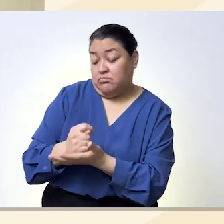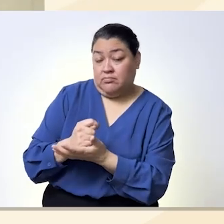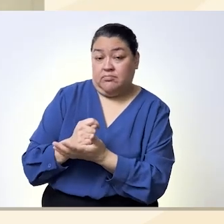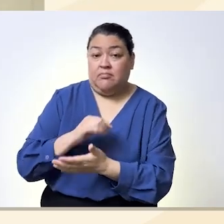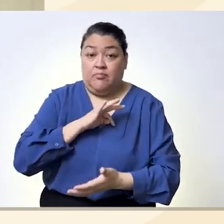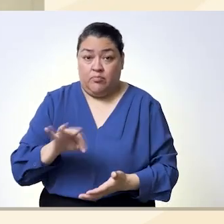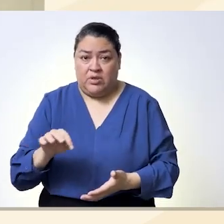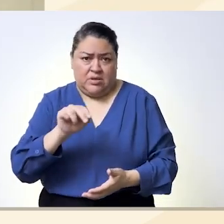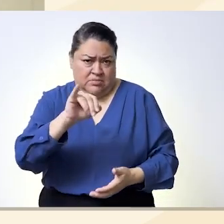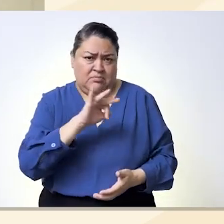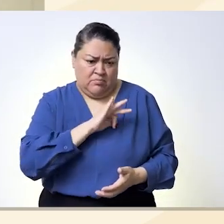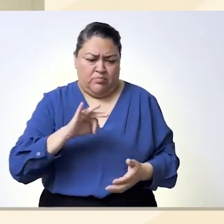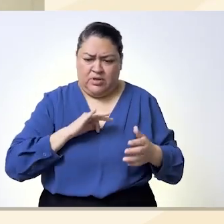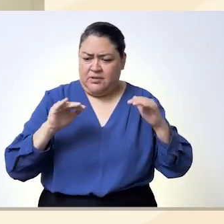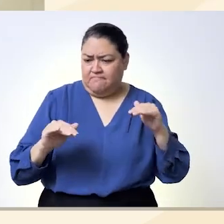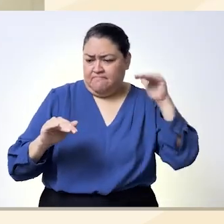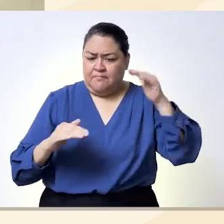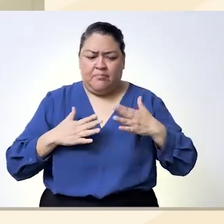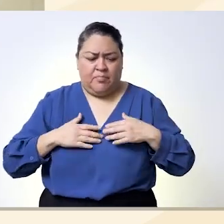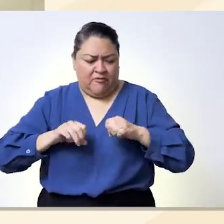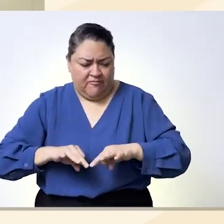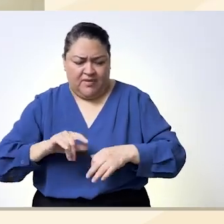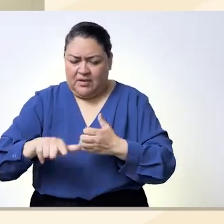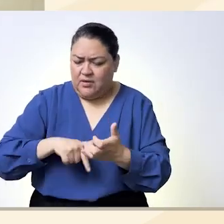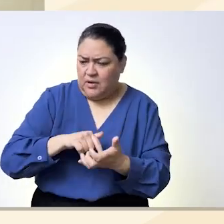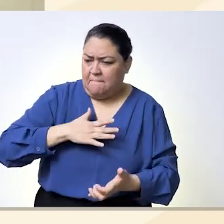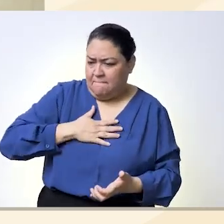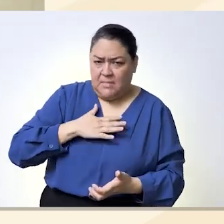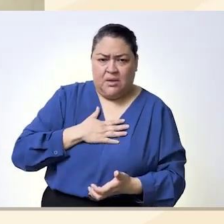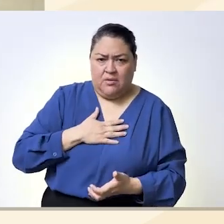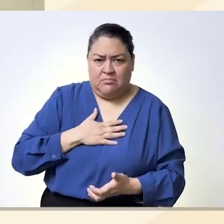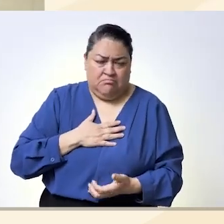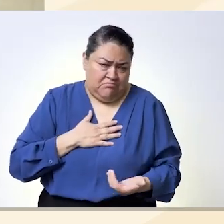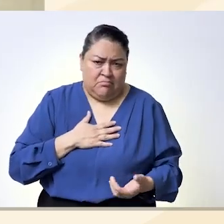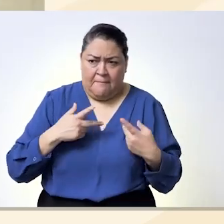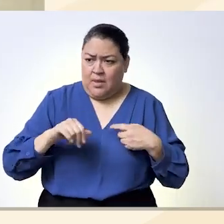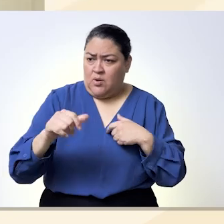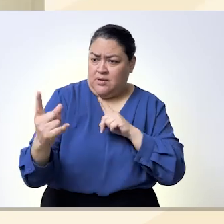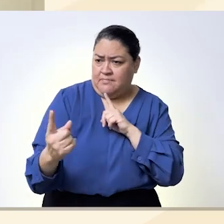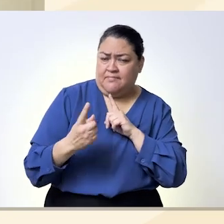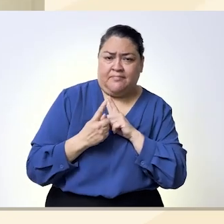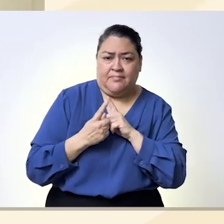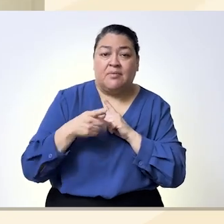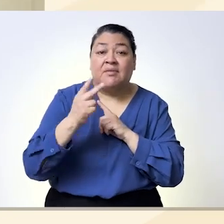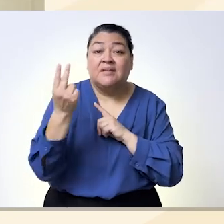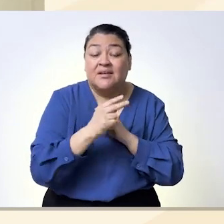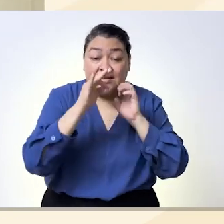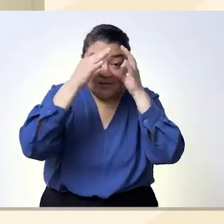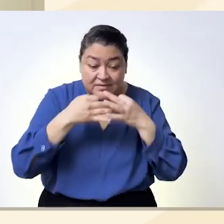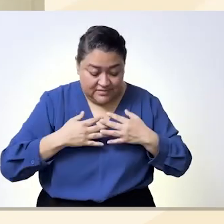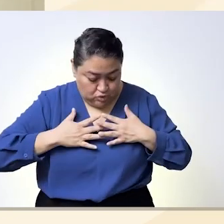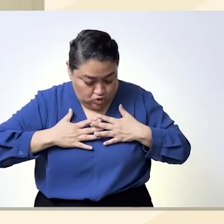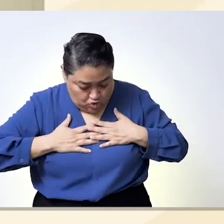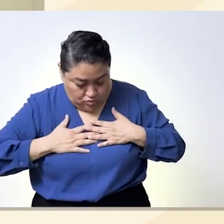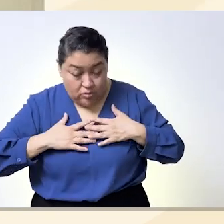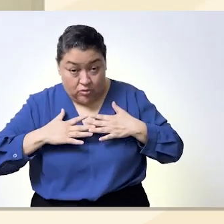mi consultorio, es mi hospital, es mi lo que sea, y de pronto eso, o sea, como revisar tu propia relación con el poder, al menos para mí como profesionista fue de las